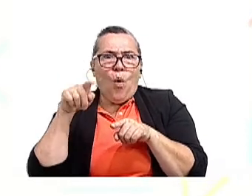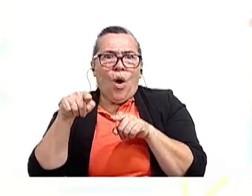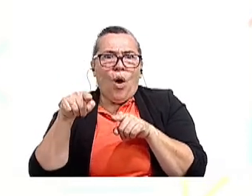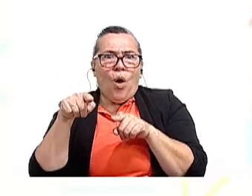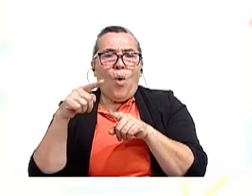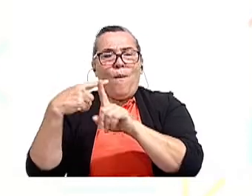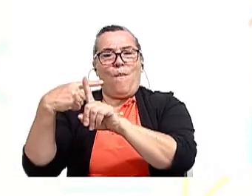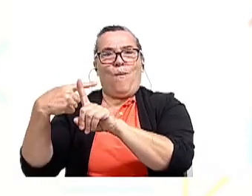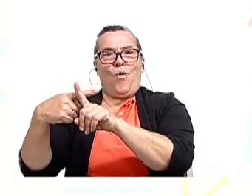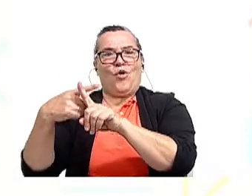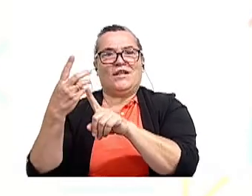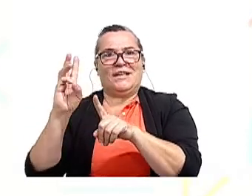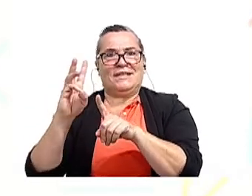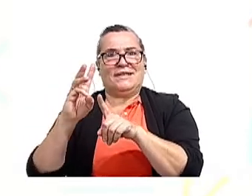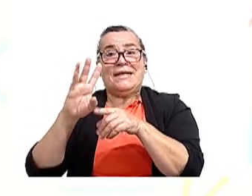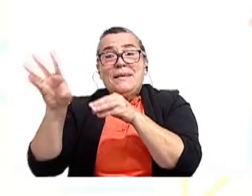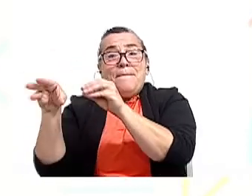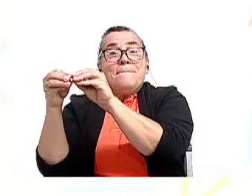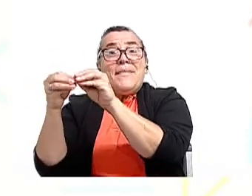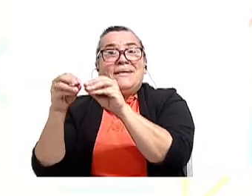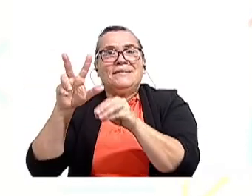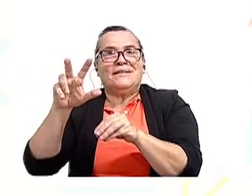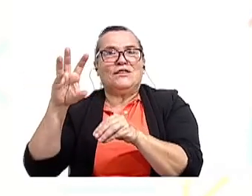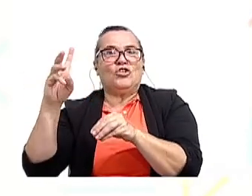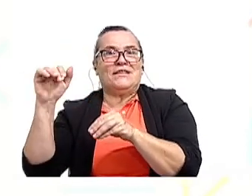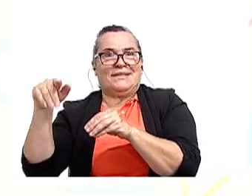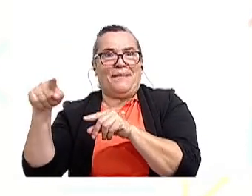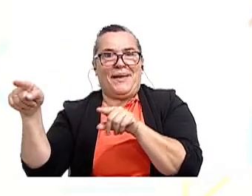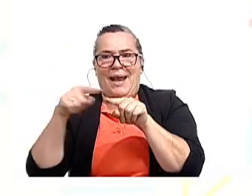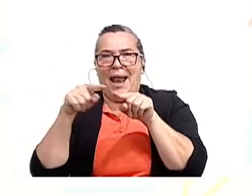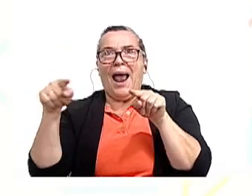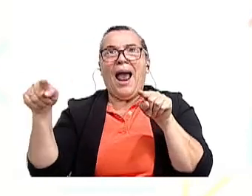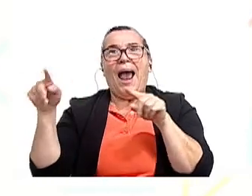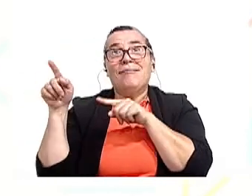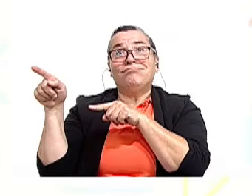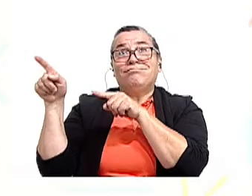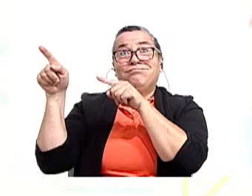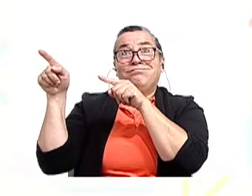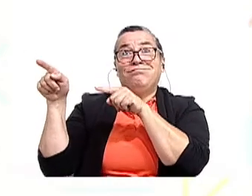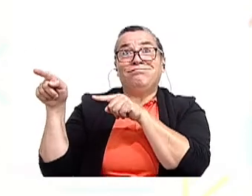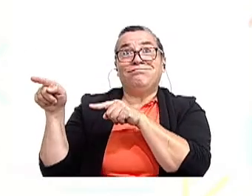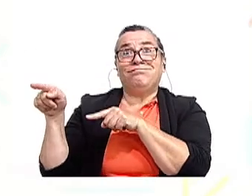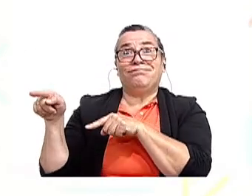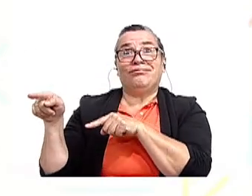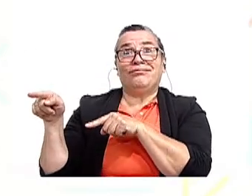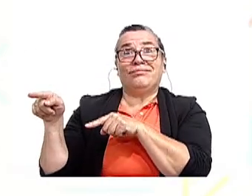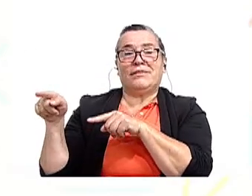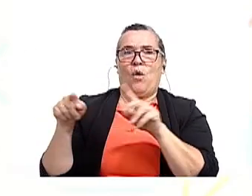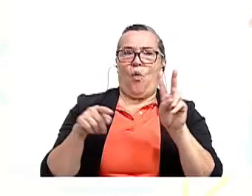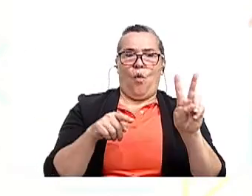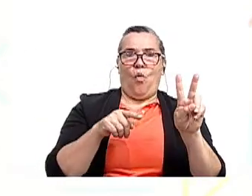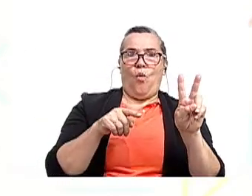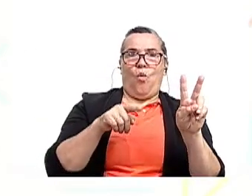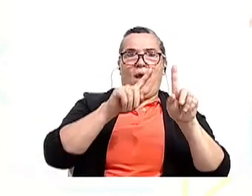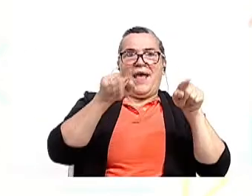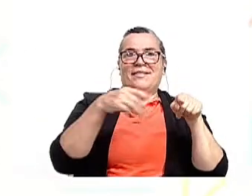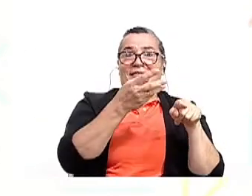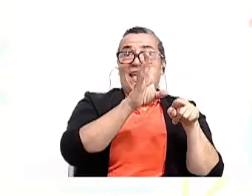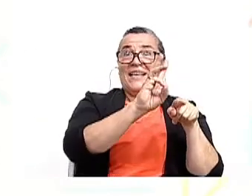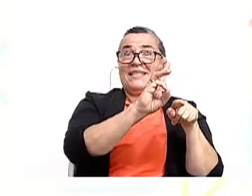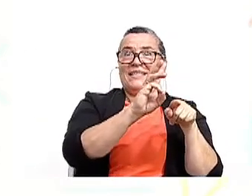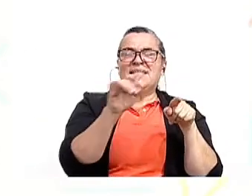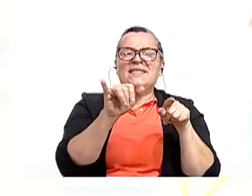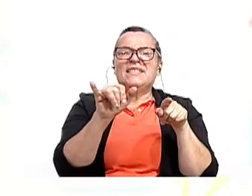por 16 más 360,000. Efectuando las operaciones, tenemos que V de 16